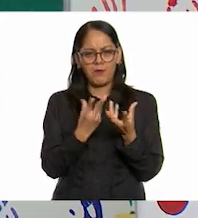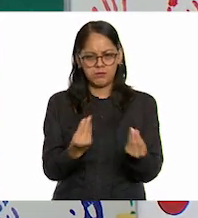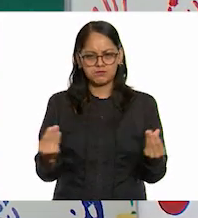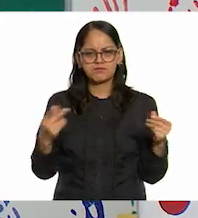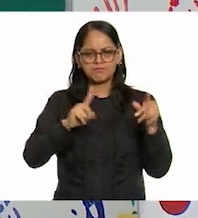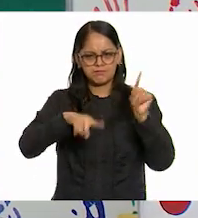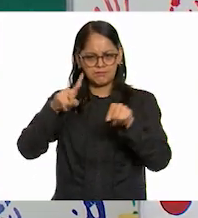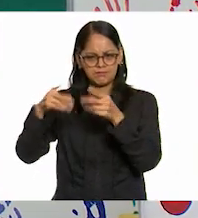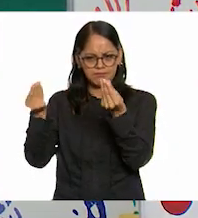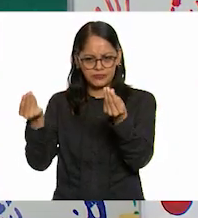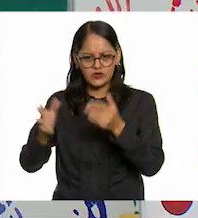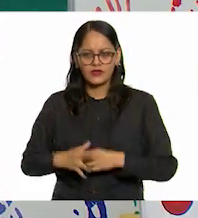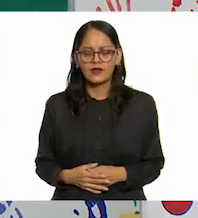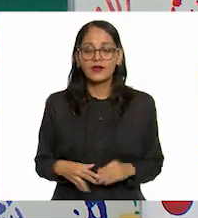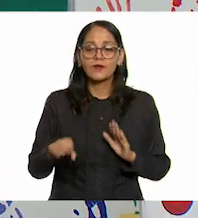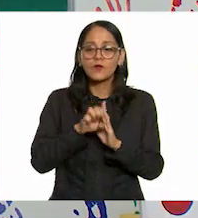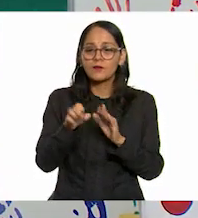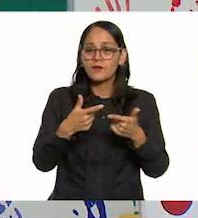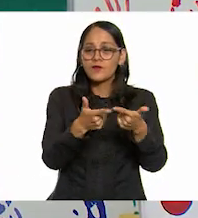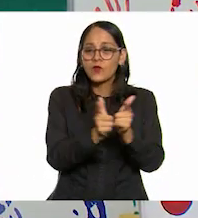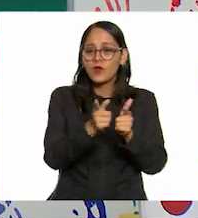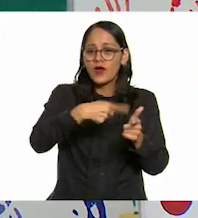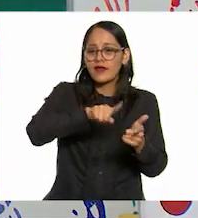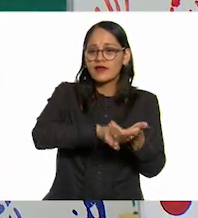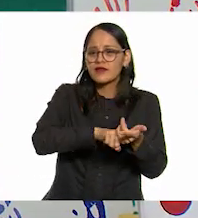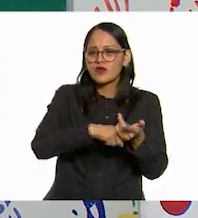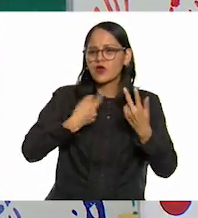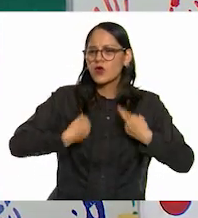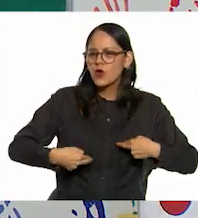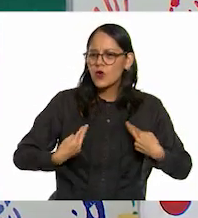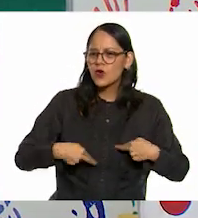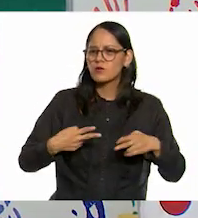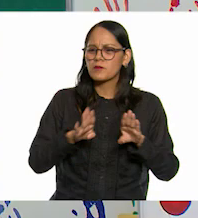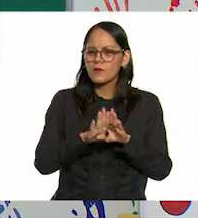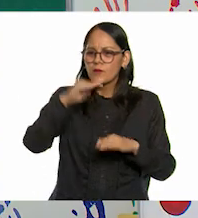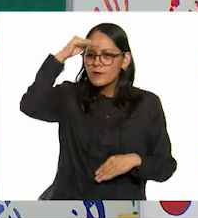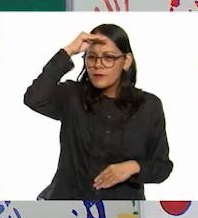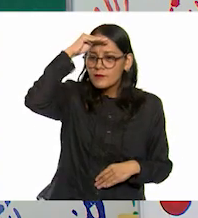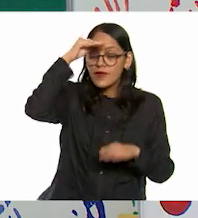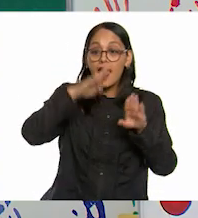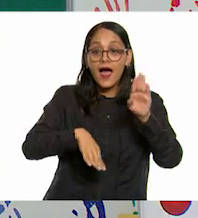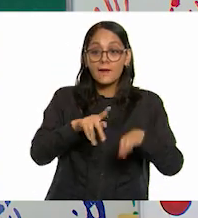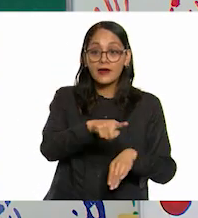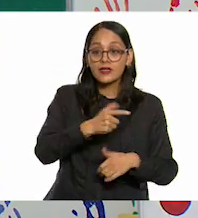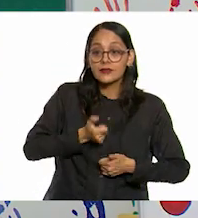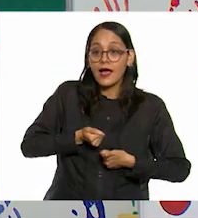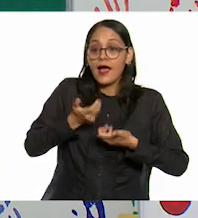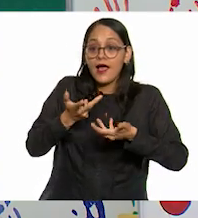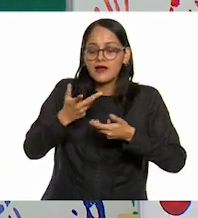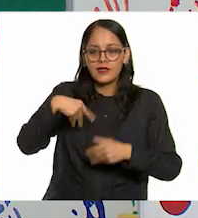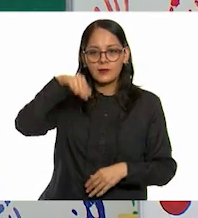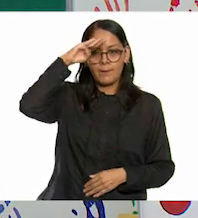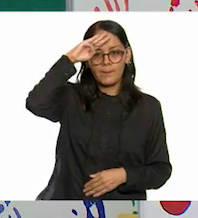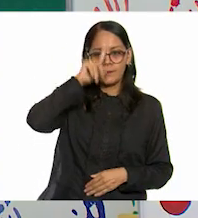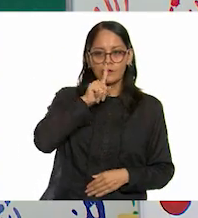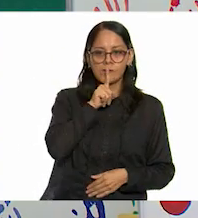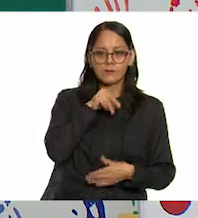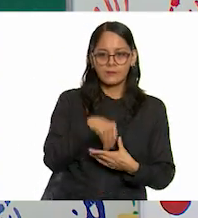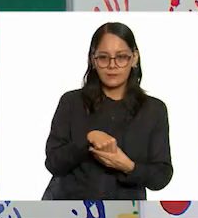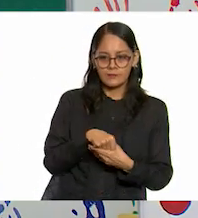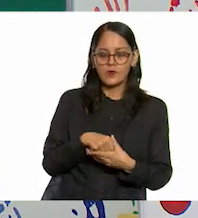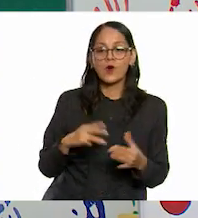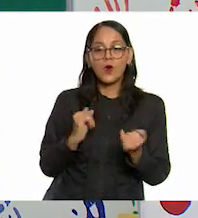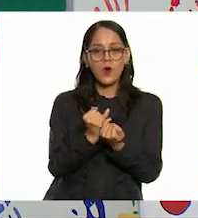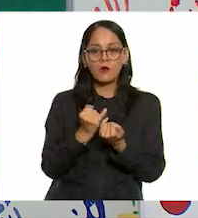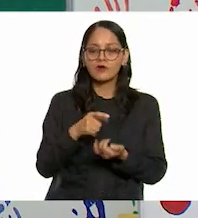razón de cómo se visten o cómo piensan, pues bueno, ellos tratan de ocultar a veces sus emociones o intentan reflejar